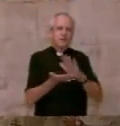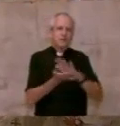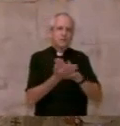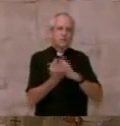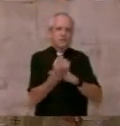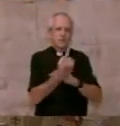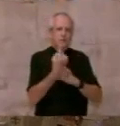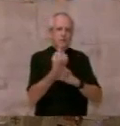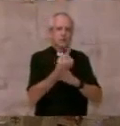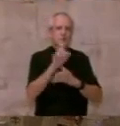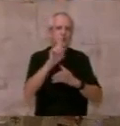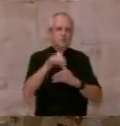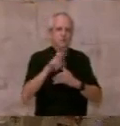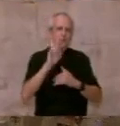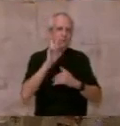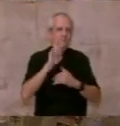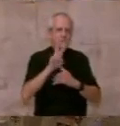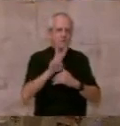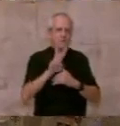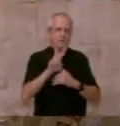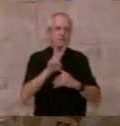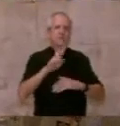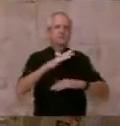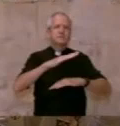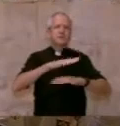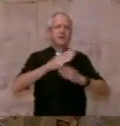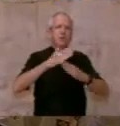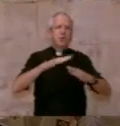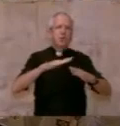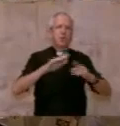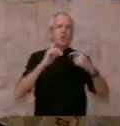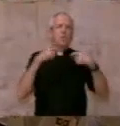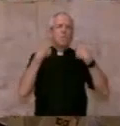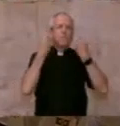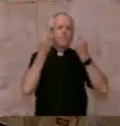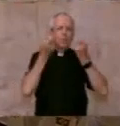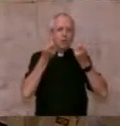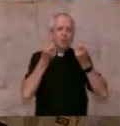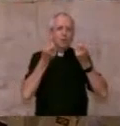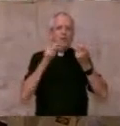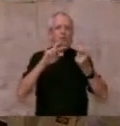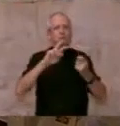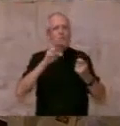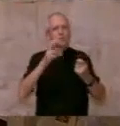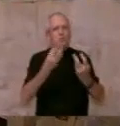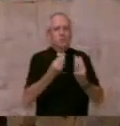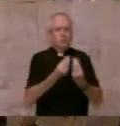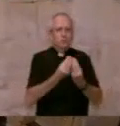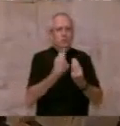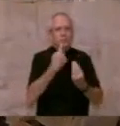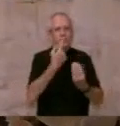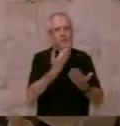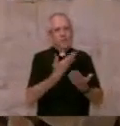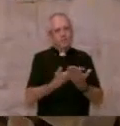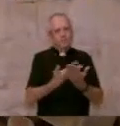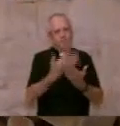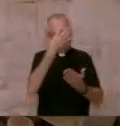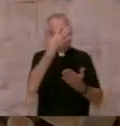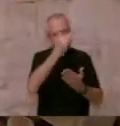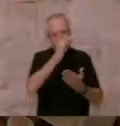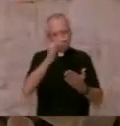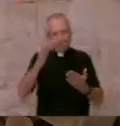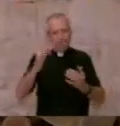solo, pues también lo presenciaba desde el coro el monje mayor que junto con él podría dar fe del hecho.